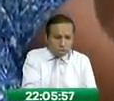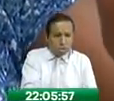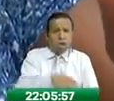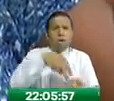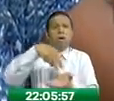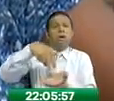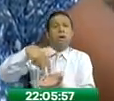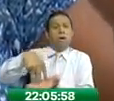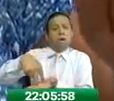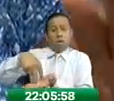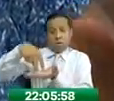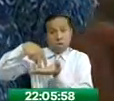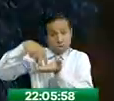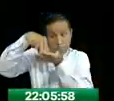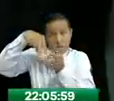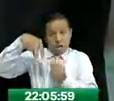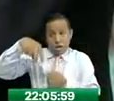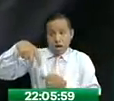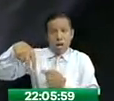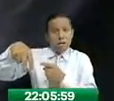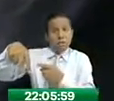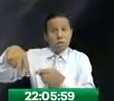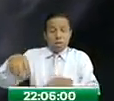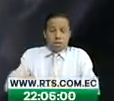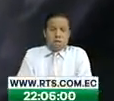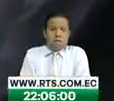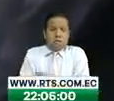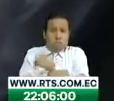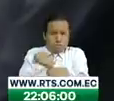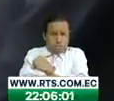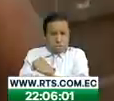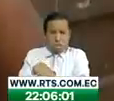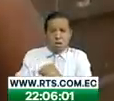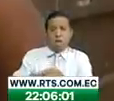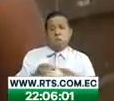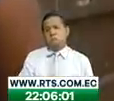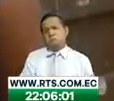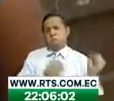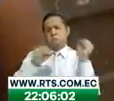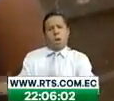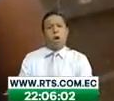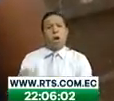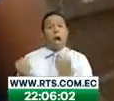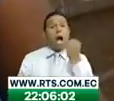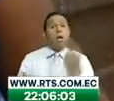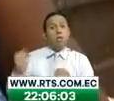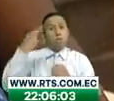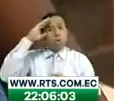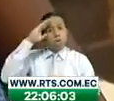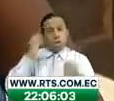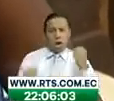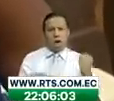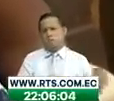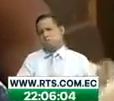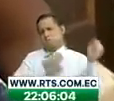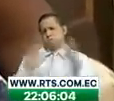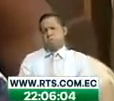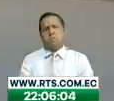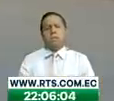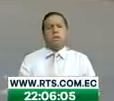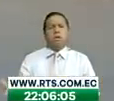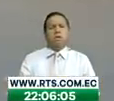a la camioneta, lo llevan a la camioneta. Según familiares de Iván Lombeida, este joven se dedicaba a realizar fletes en